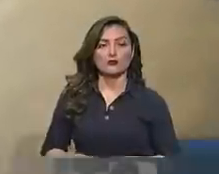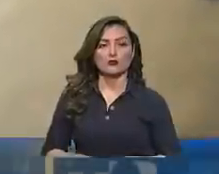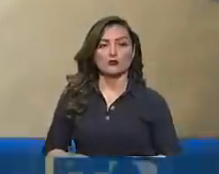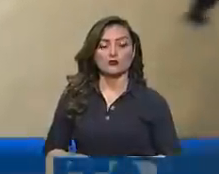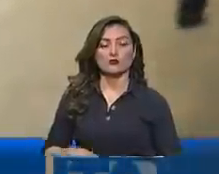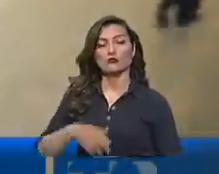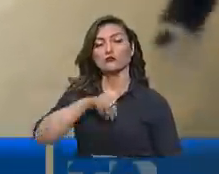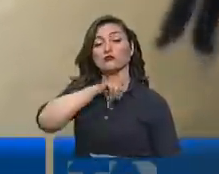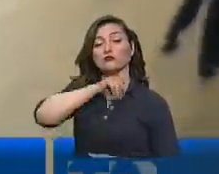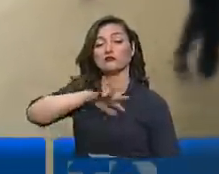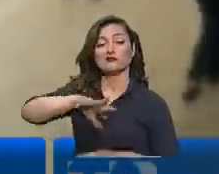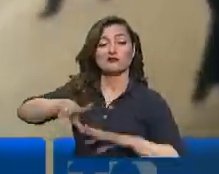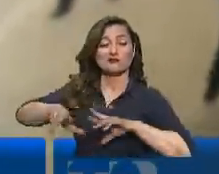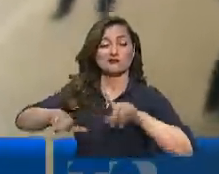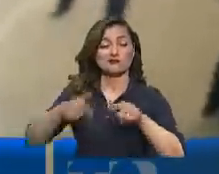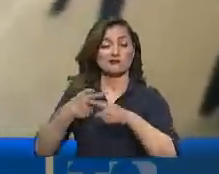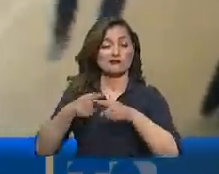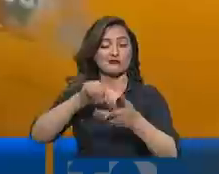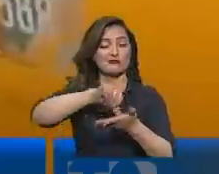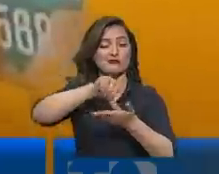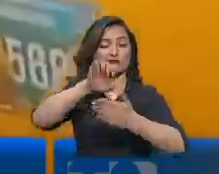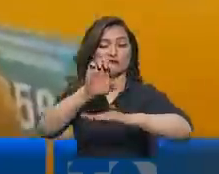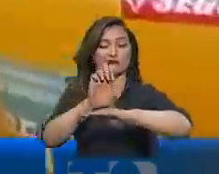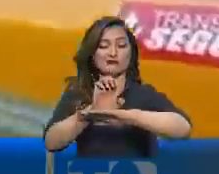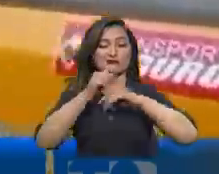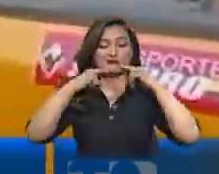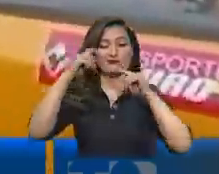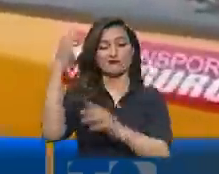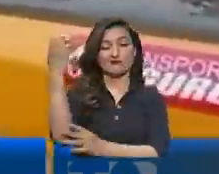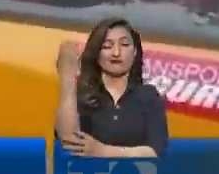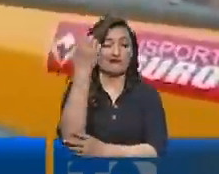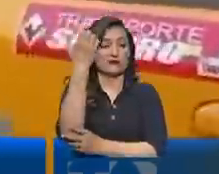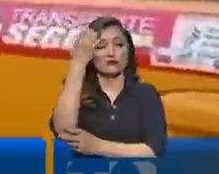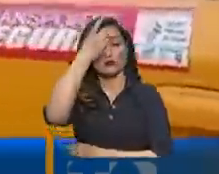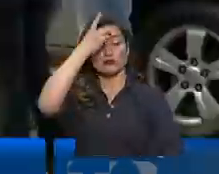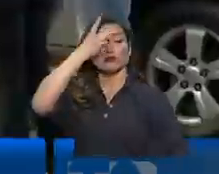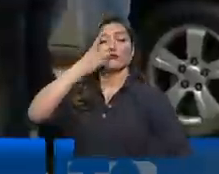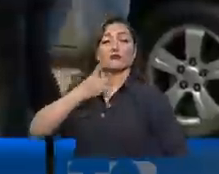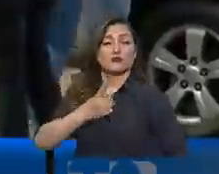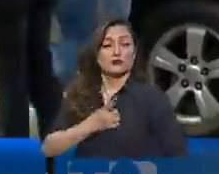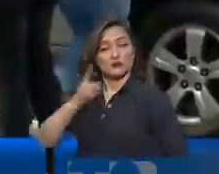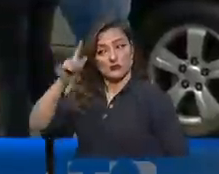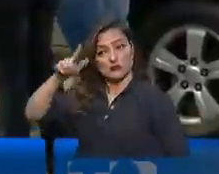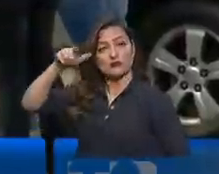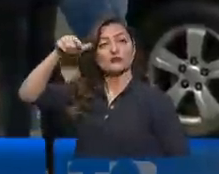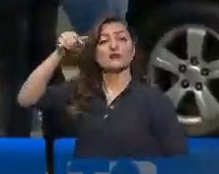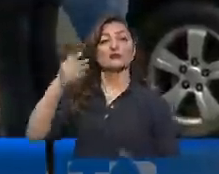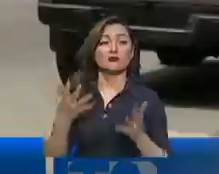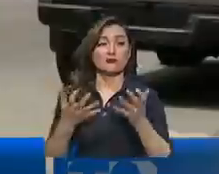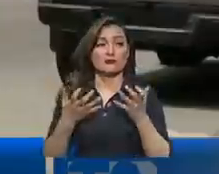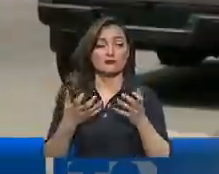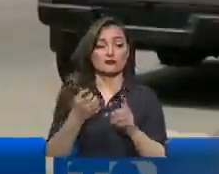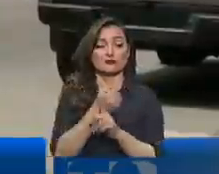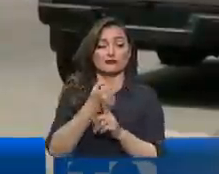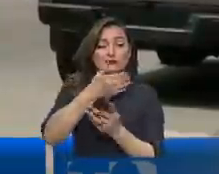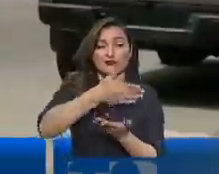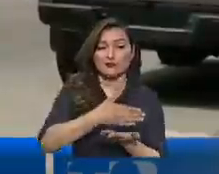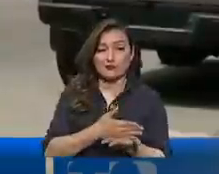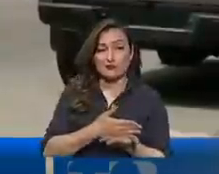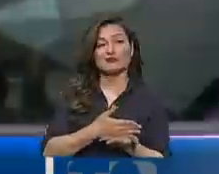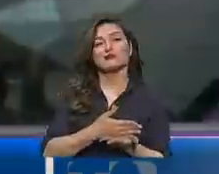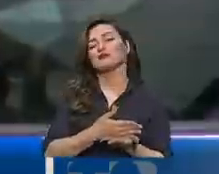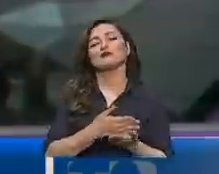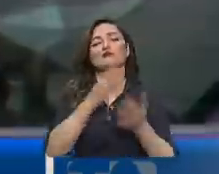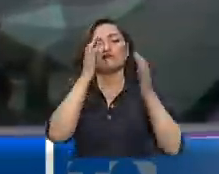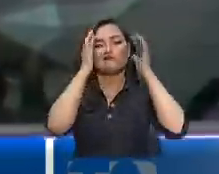La delincuencia se ha tomado varias ciudades del país y el estado de excepción fue una decisión con la que el gobierno pretende frenar este problema que deja